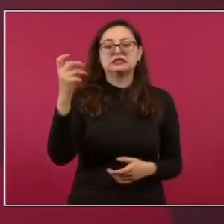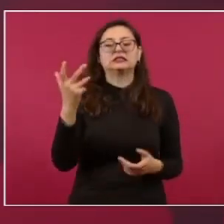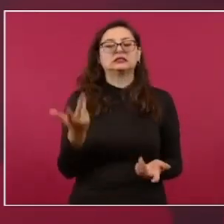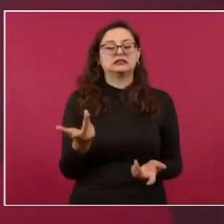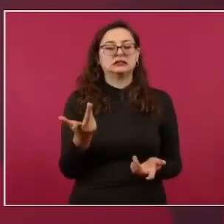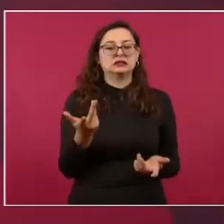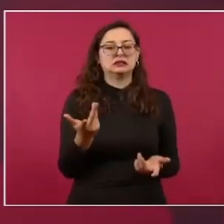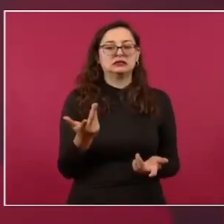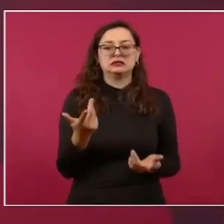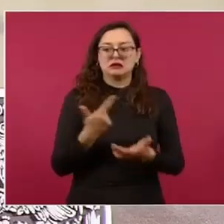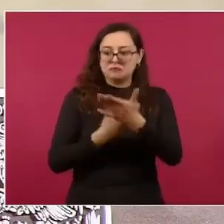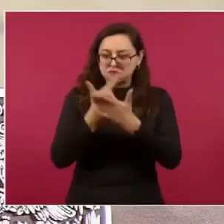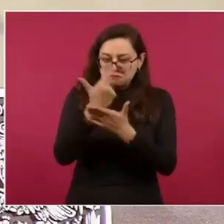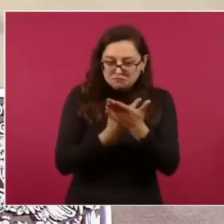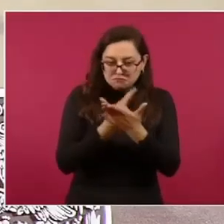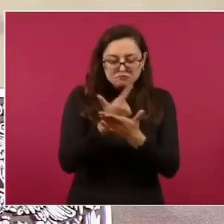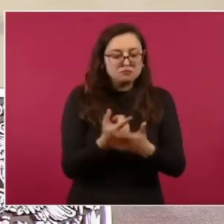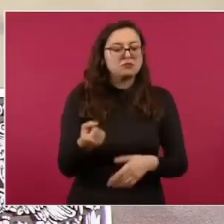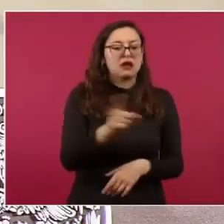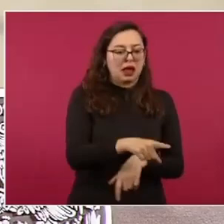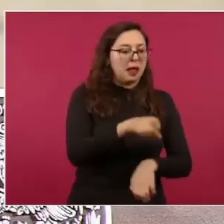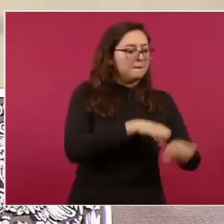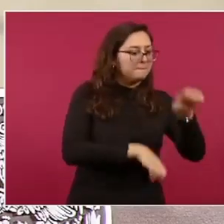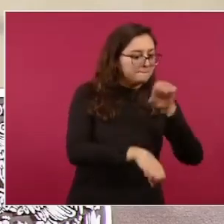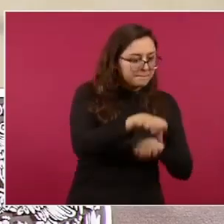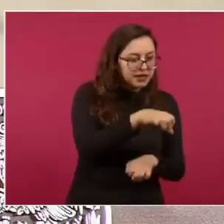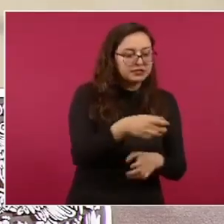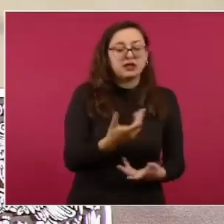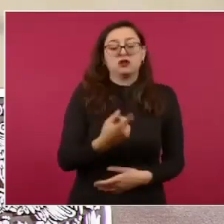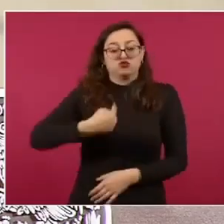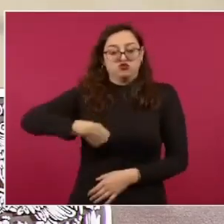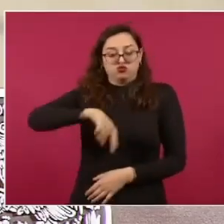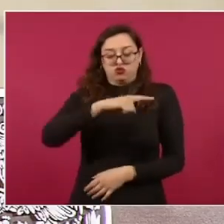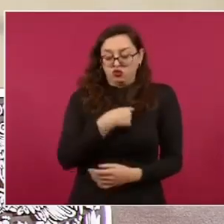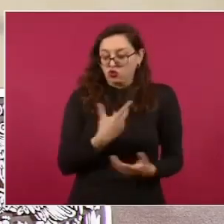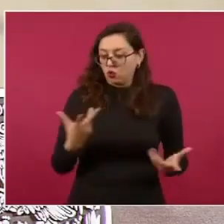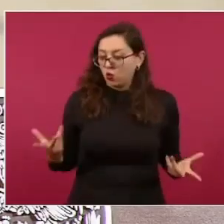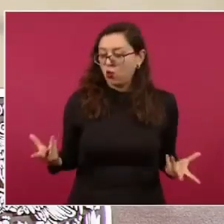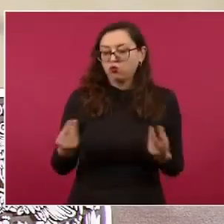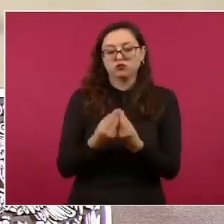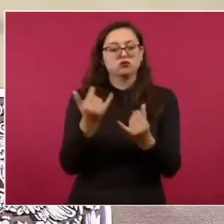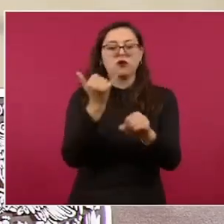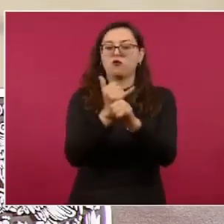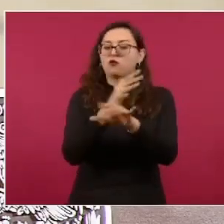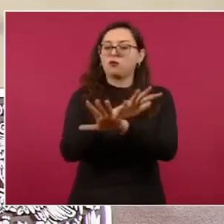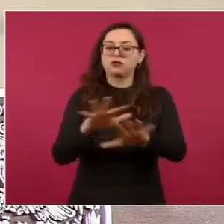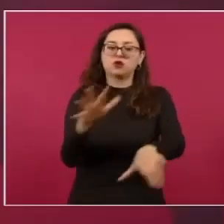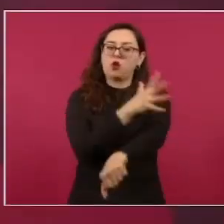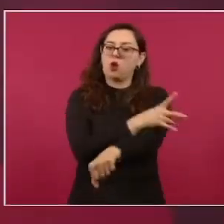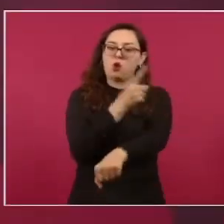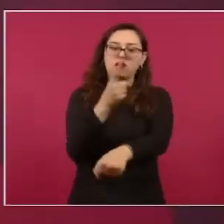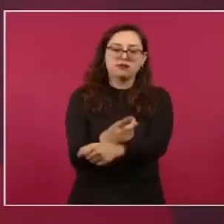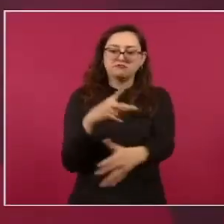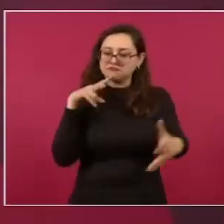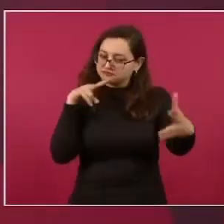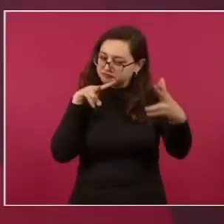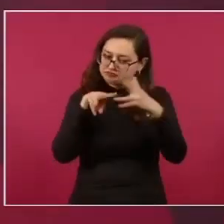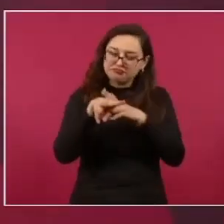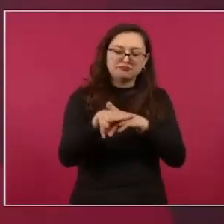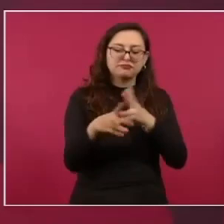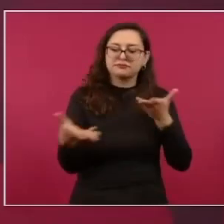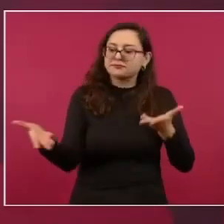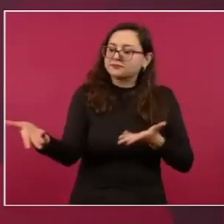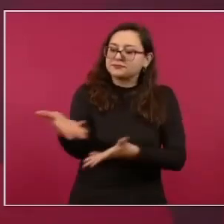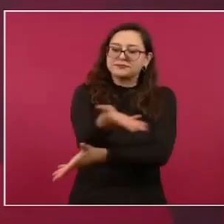incluyeron a economistas, igualmente la empresa y nosotros, se compartió esta información que a su